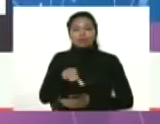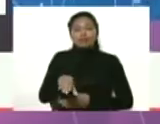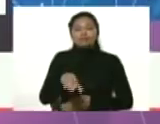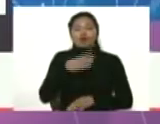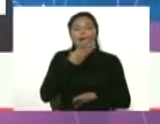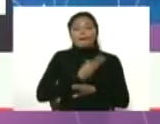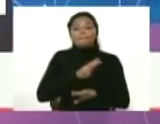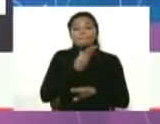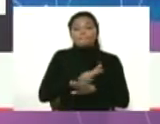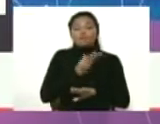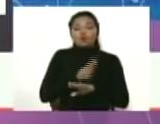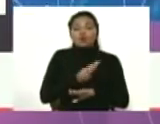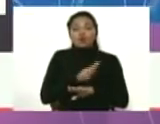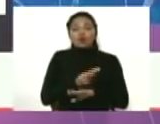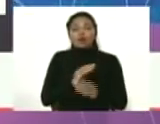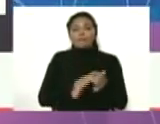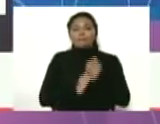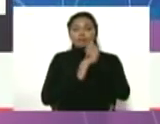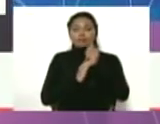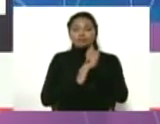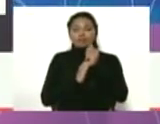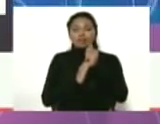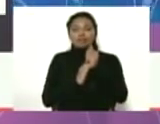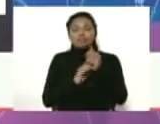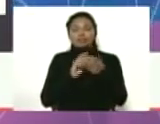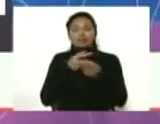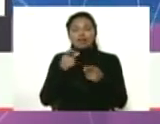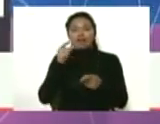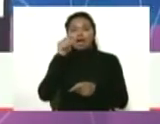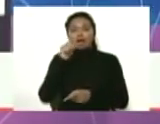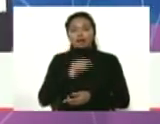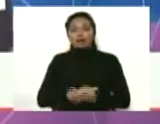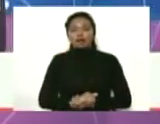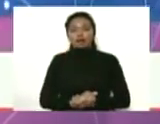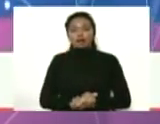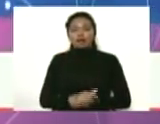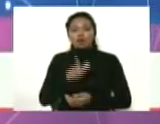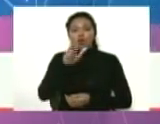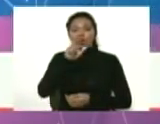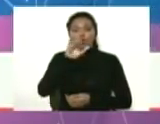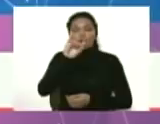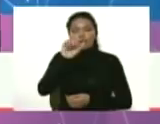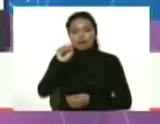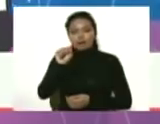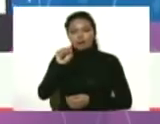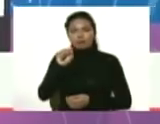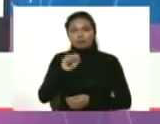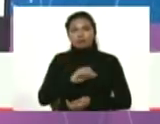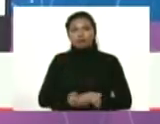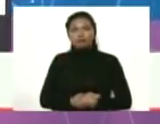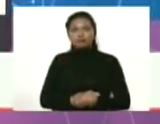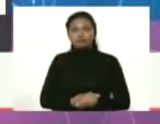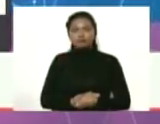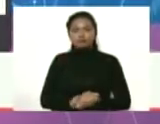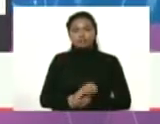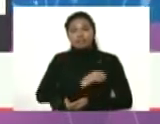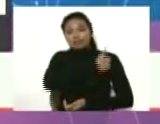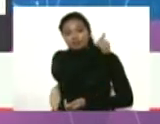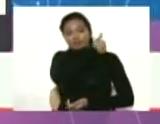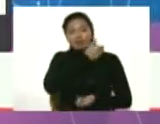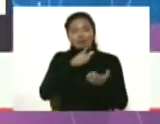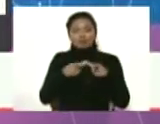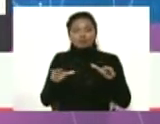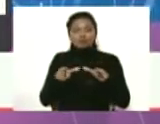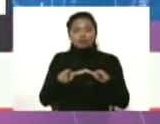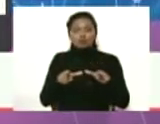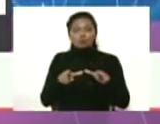Monaga, encabezada por el general de brigada Luis Maneiro Mata, Maita, jefe de la División de Medios